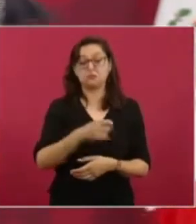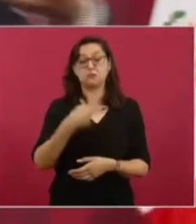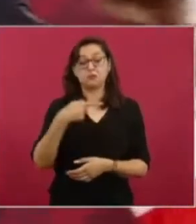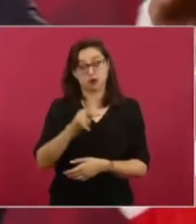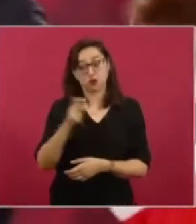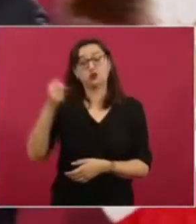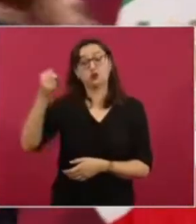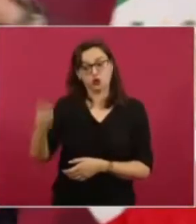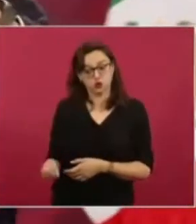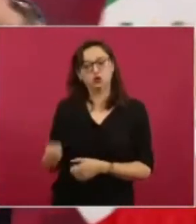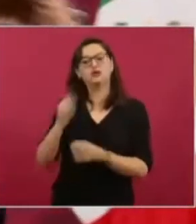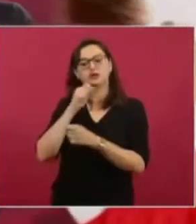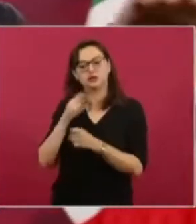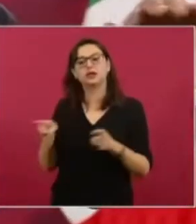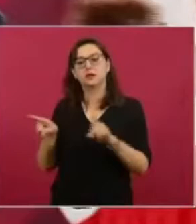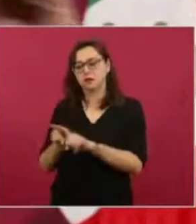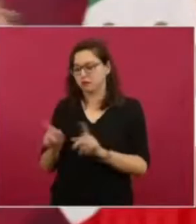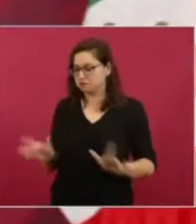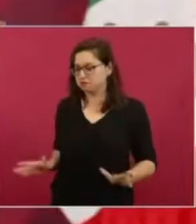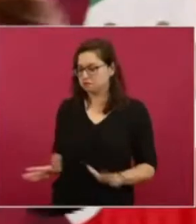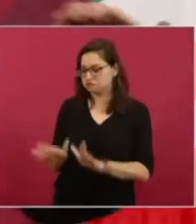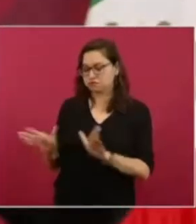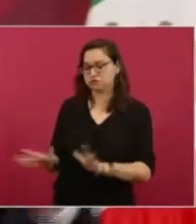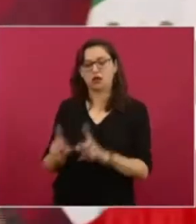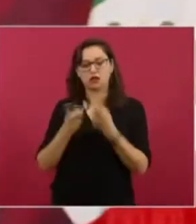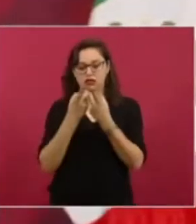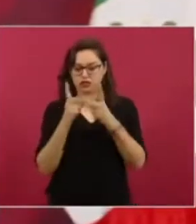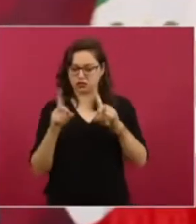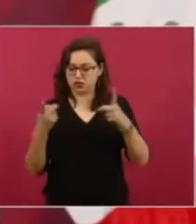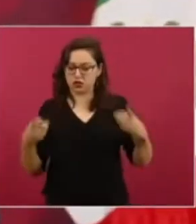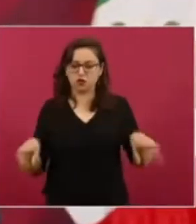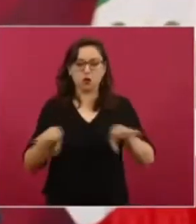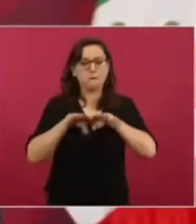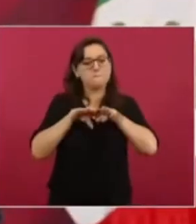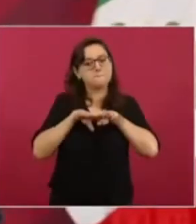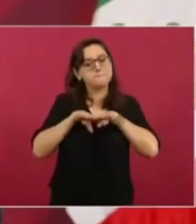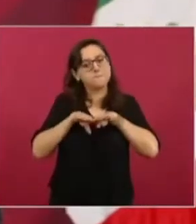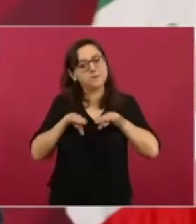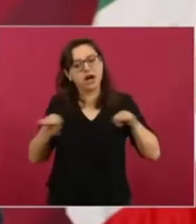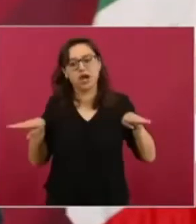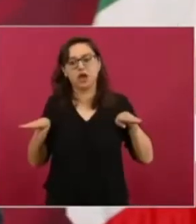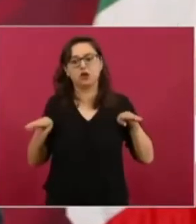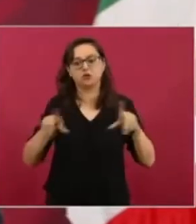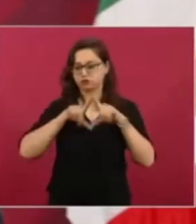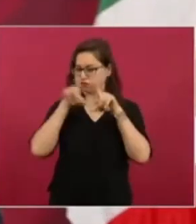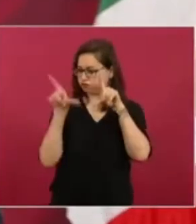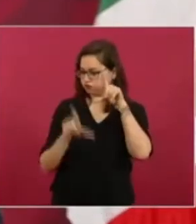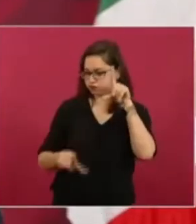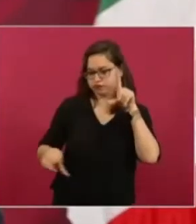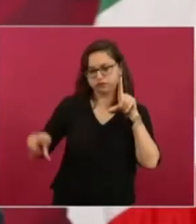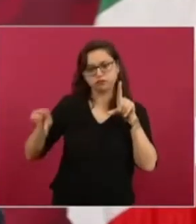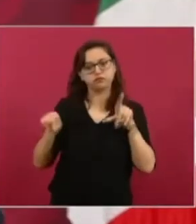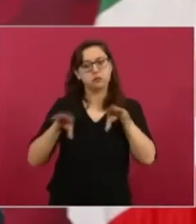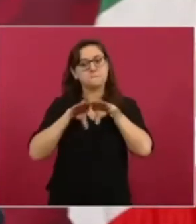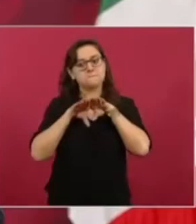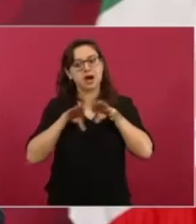para que el desarrollo sea horizontal y alcance a todos.